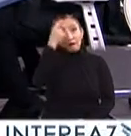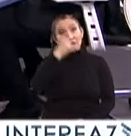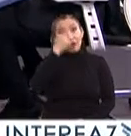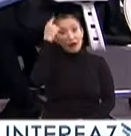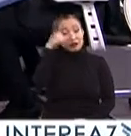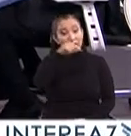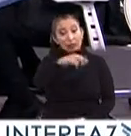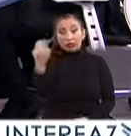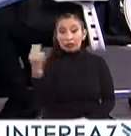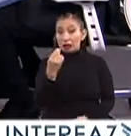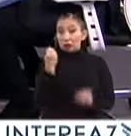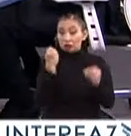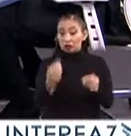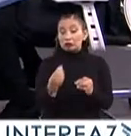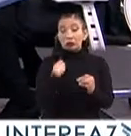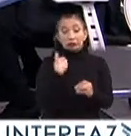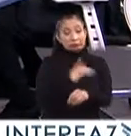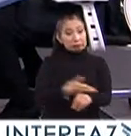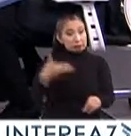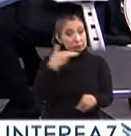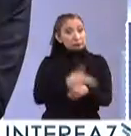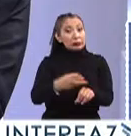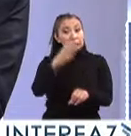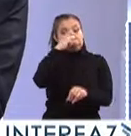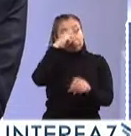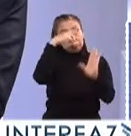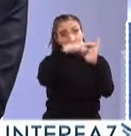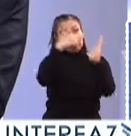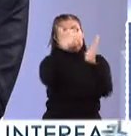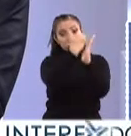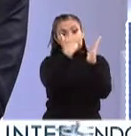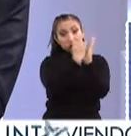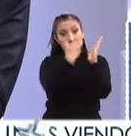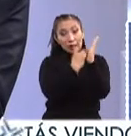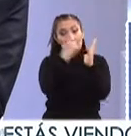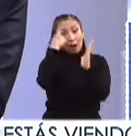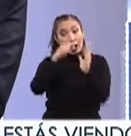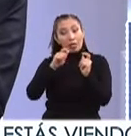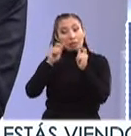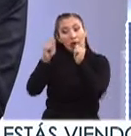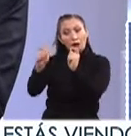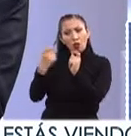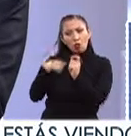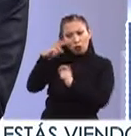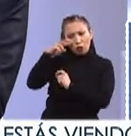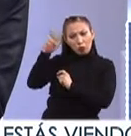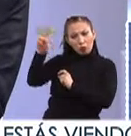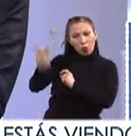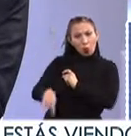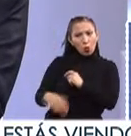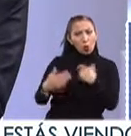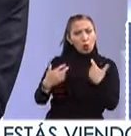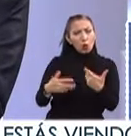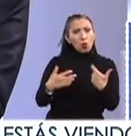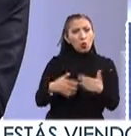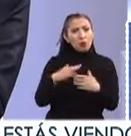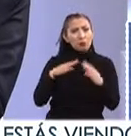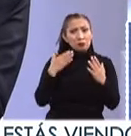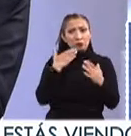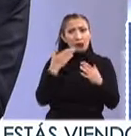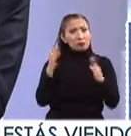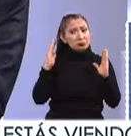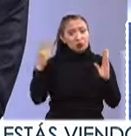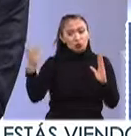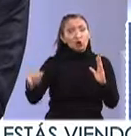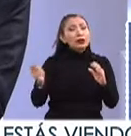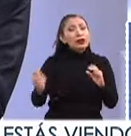son becas que requieren mucha exigencia, ¿no? Para otorgarlas precisamente, lo cual habla pues